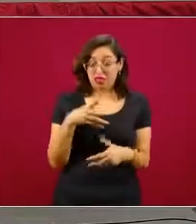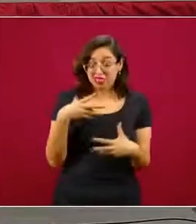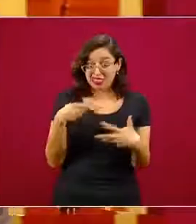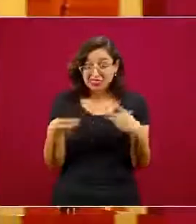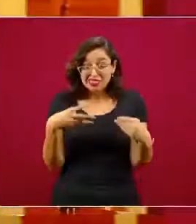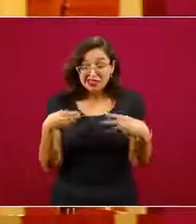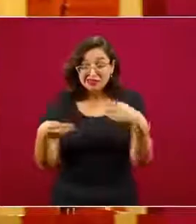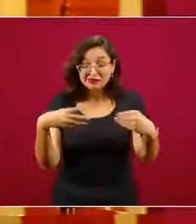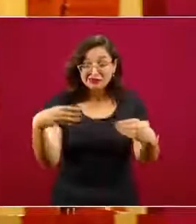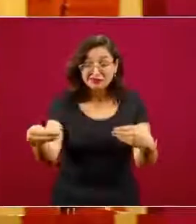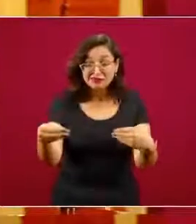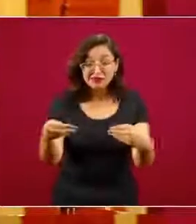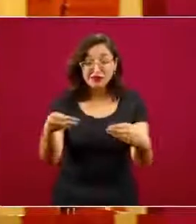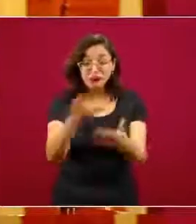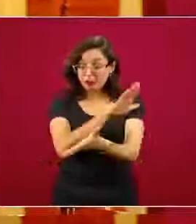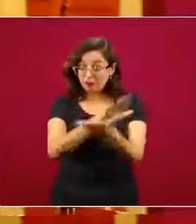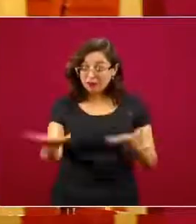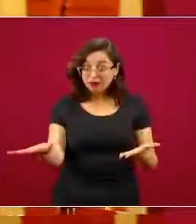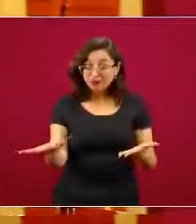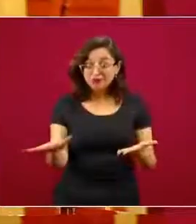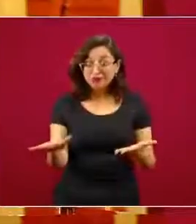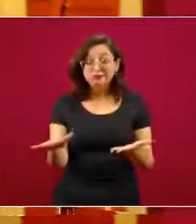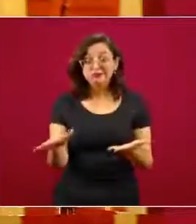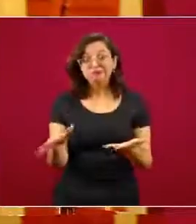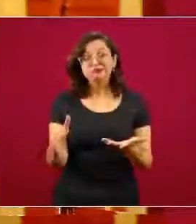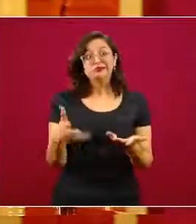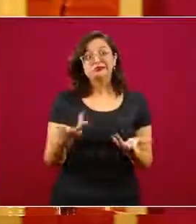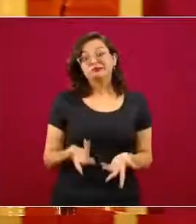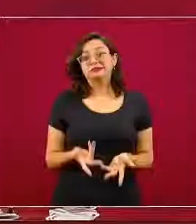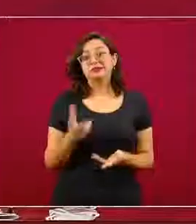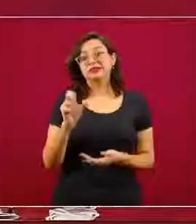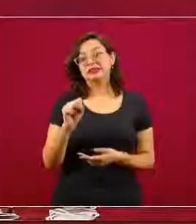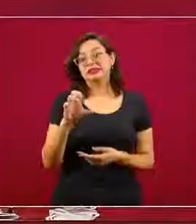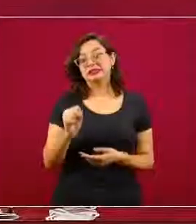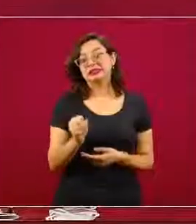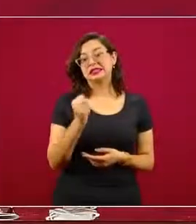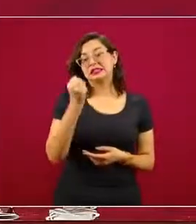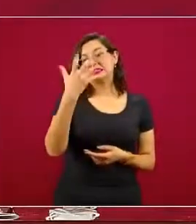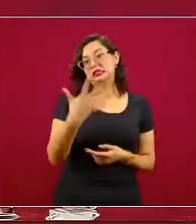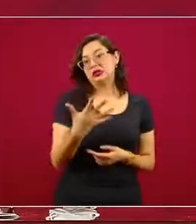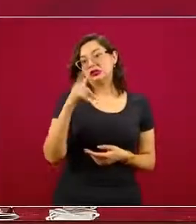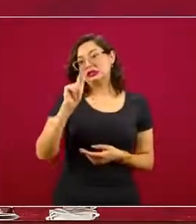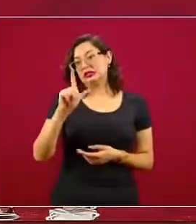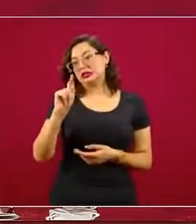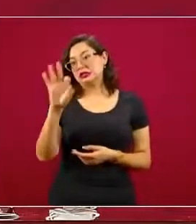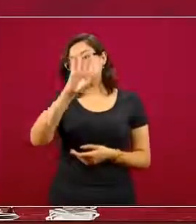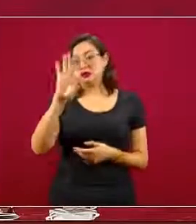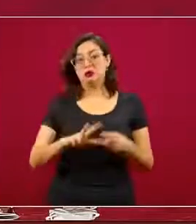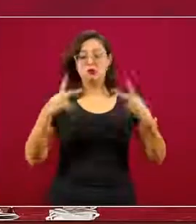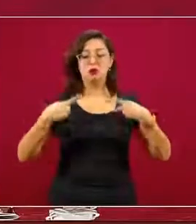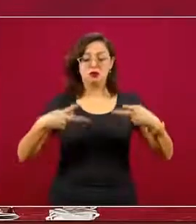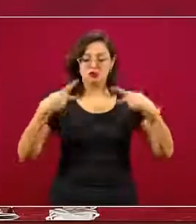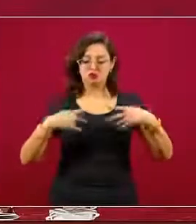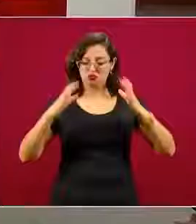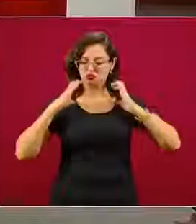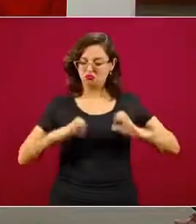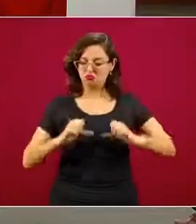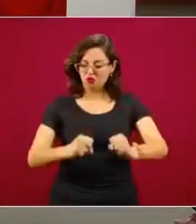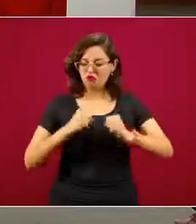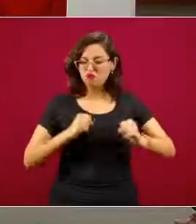transmisión se requiere que aproximadamente 65 a 70% de las personas sean